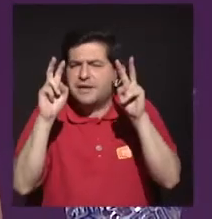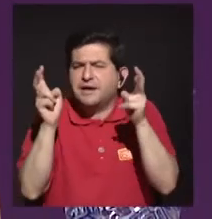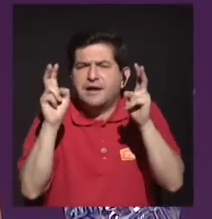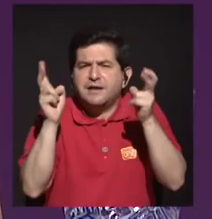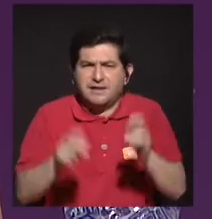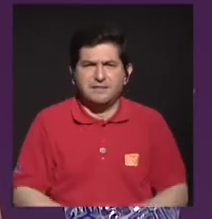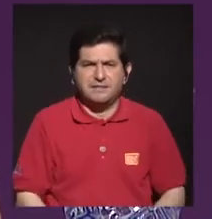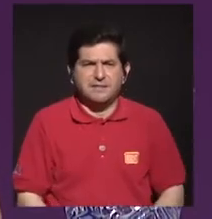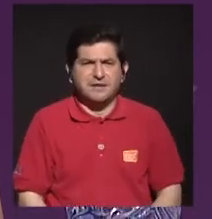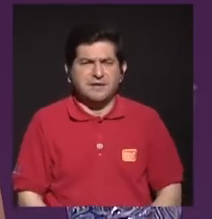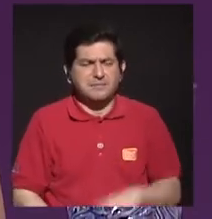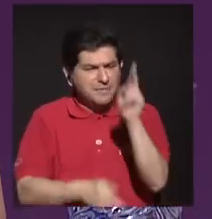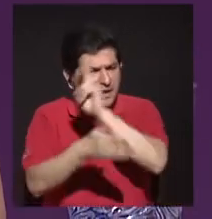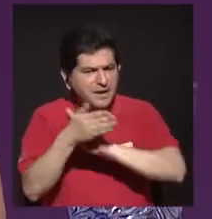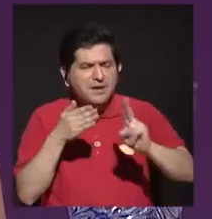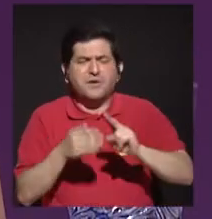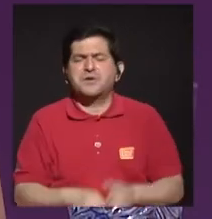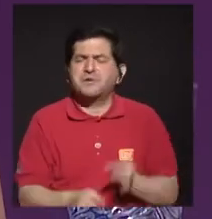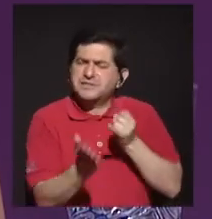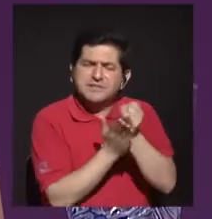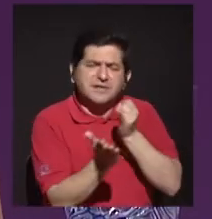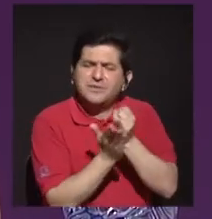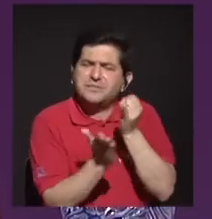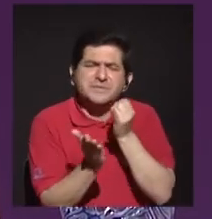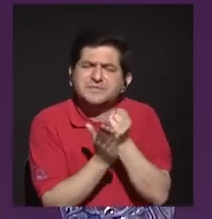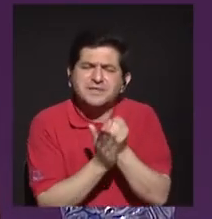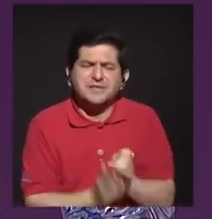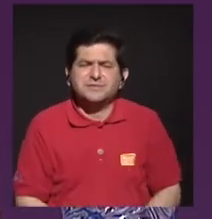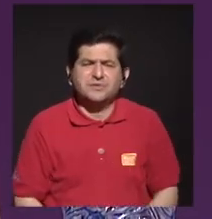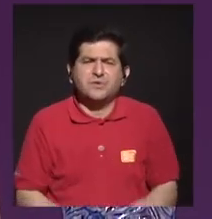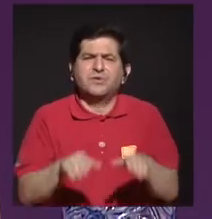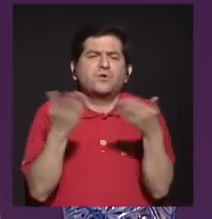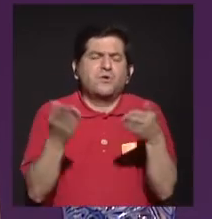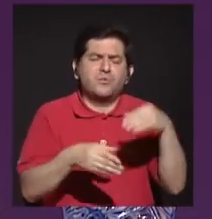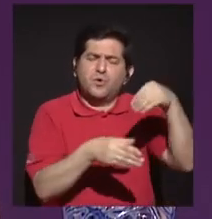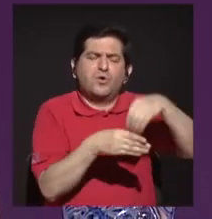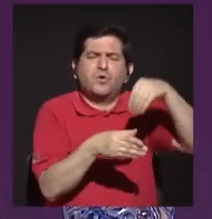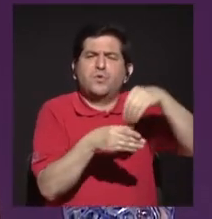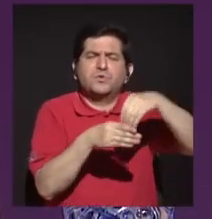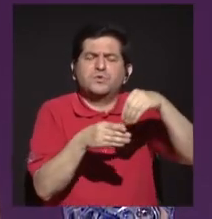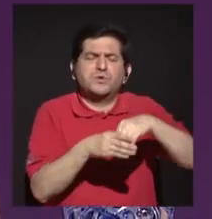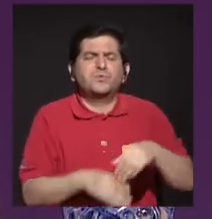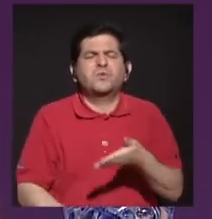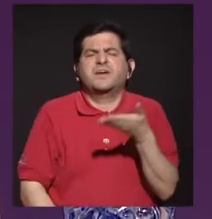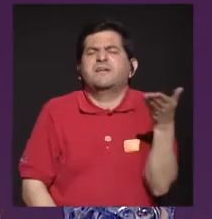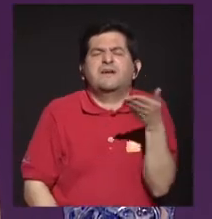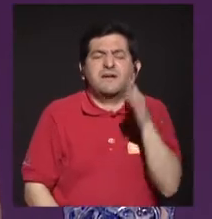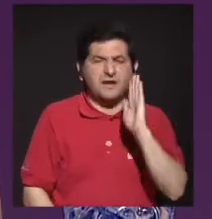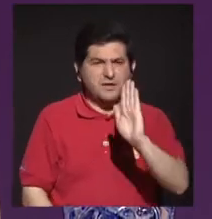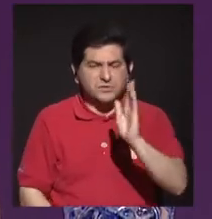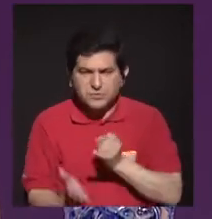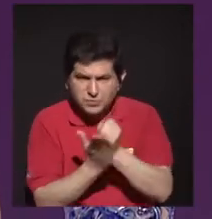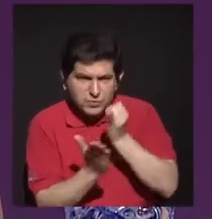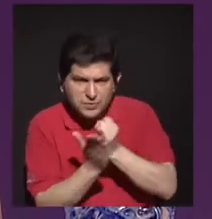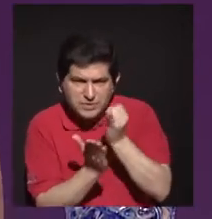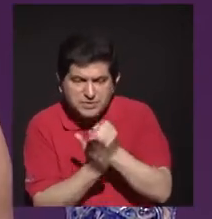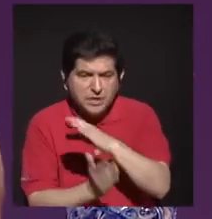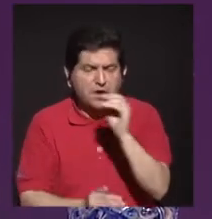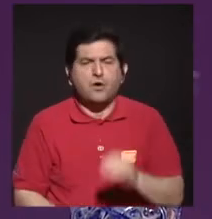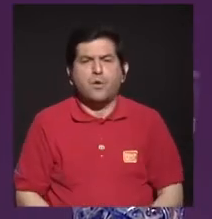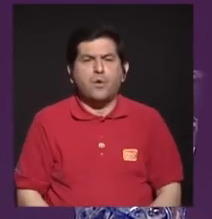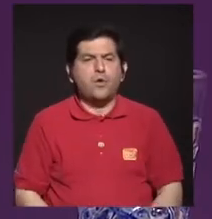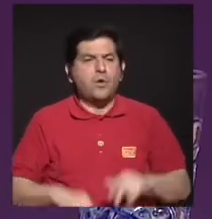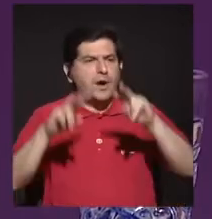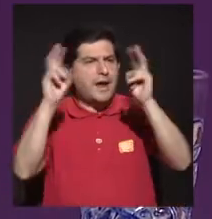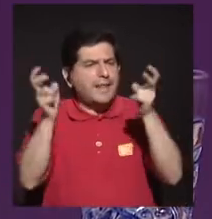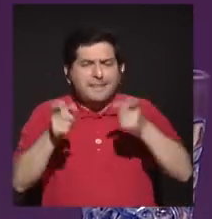a nivel académico, a nivel investigativo? ¿Cómo, en qué viene a aportar esta investigación que estás realizando? ¿O tal vez el manejo del